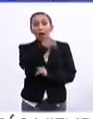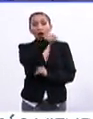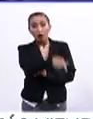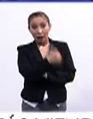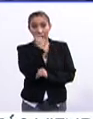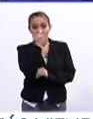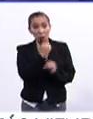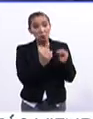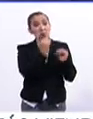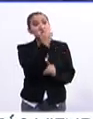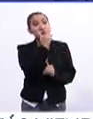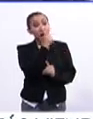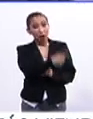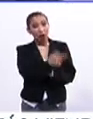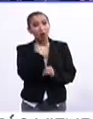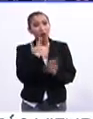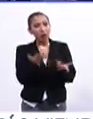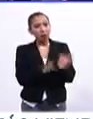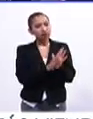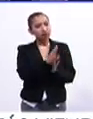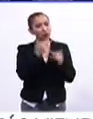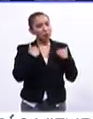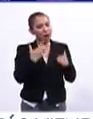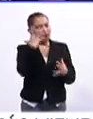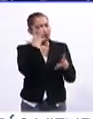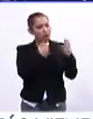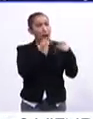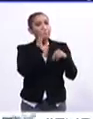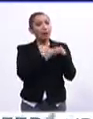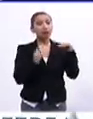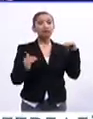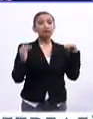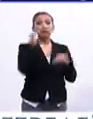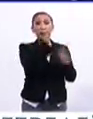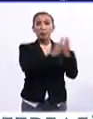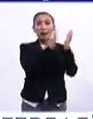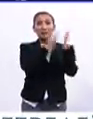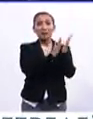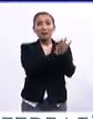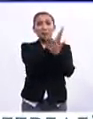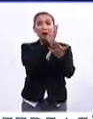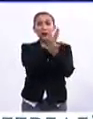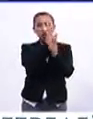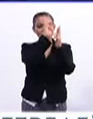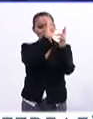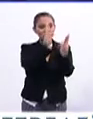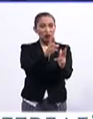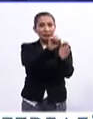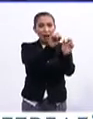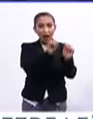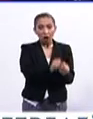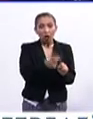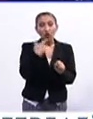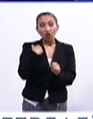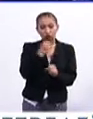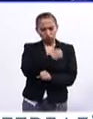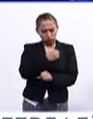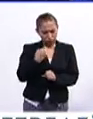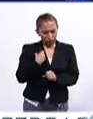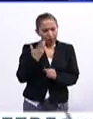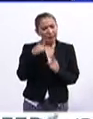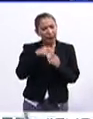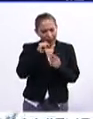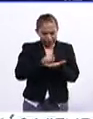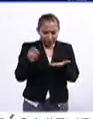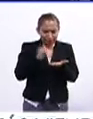de estudiantes con mayor índice de desarrollo humano, con más alto nivel de participación y respeto en el aula, con su compromiso con las